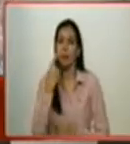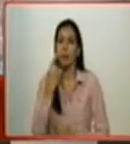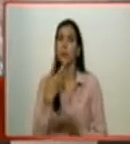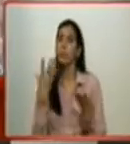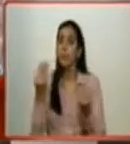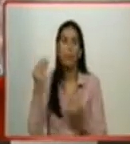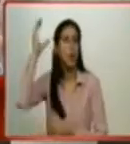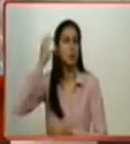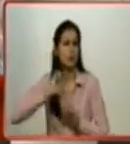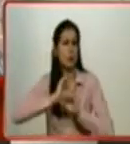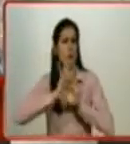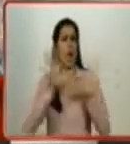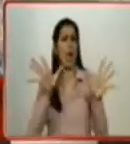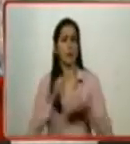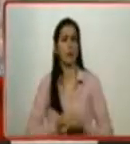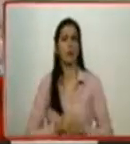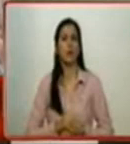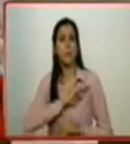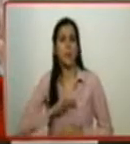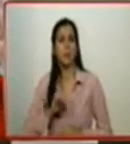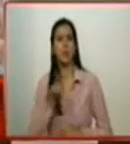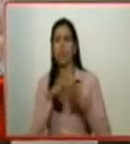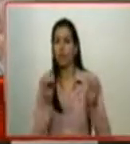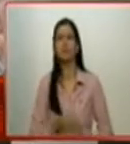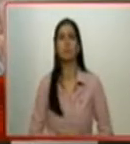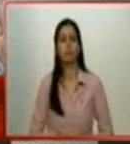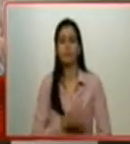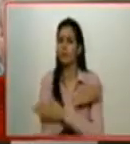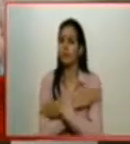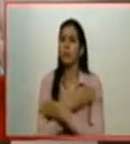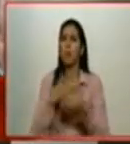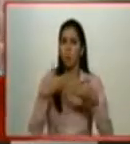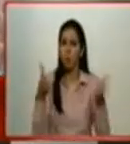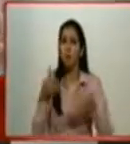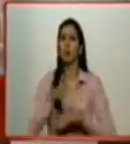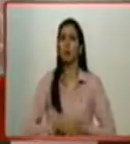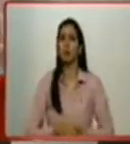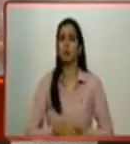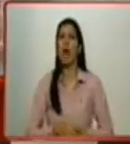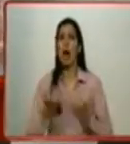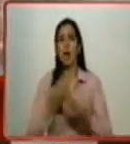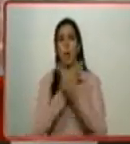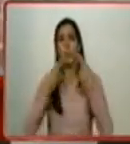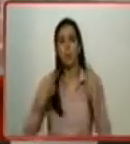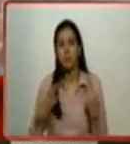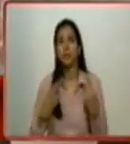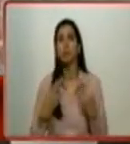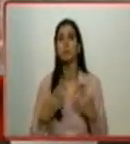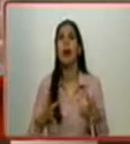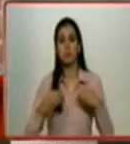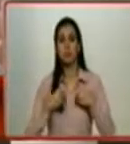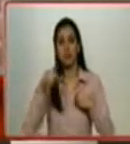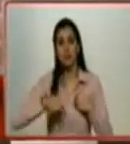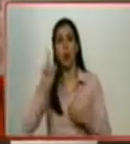de conciencia de nuestros camaradas participantes, a los cuales quiero hacer un reconocimiento público, y bueno, el compromiso que hemos adquirido frente a